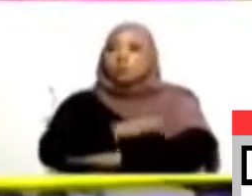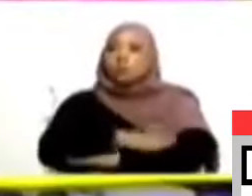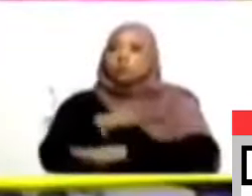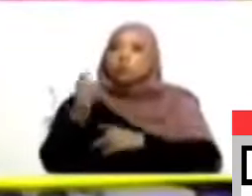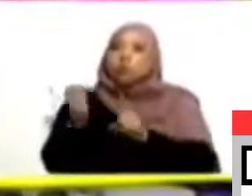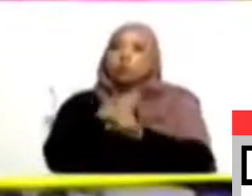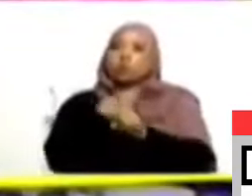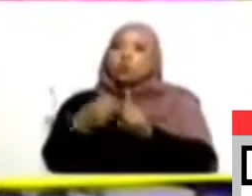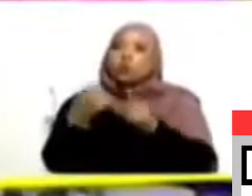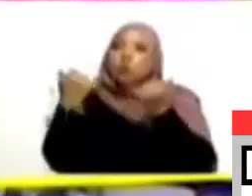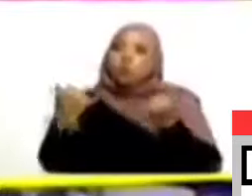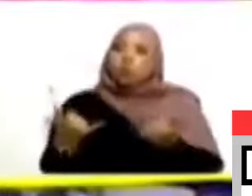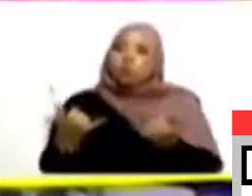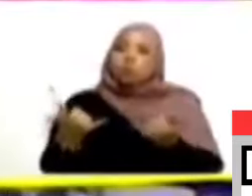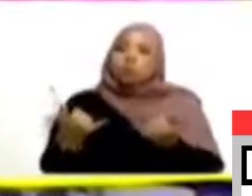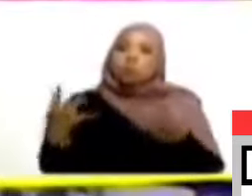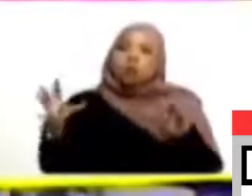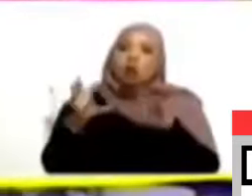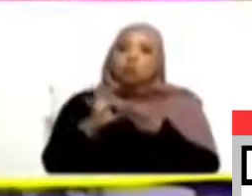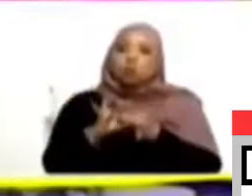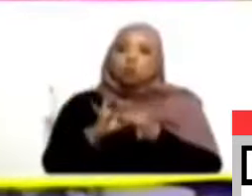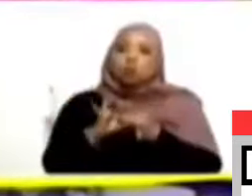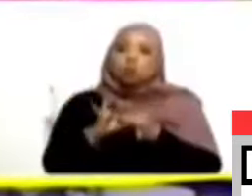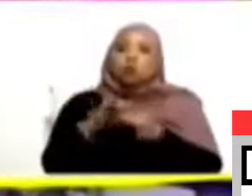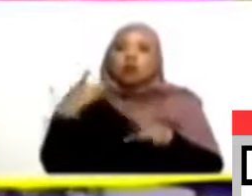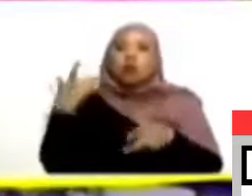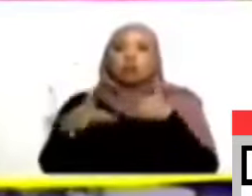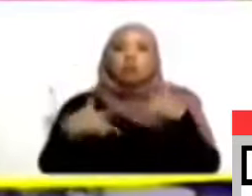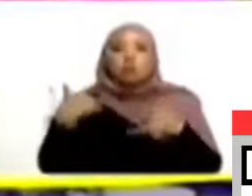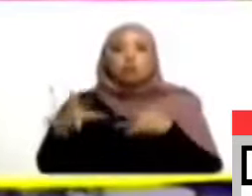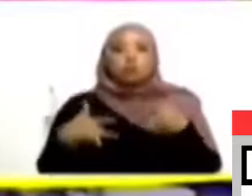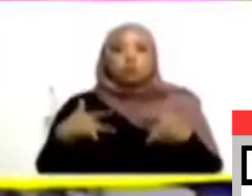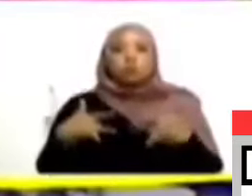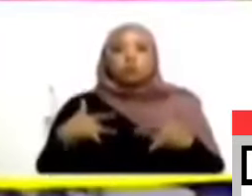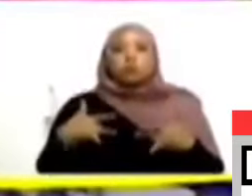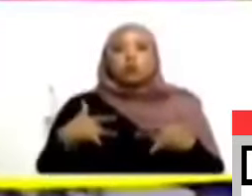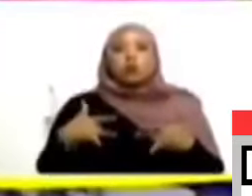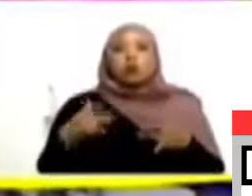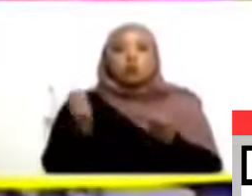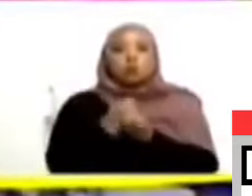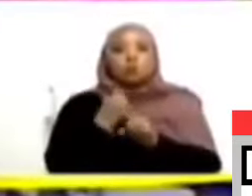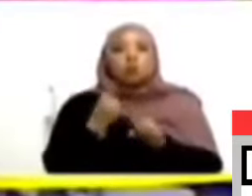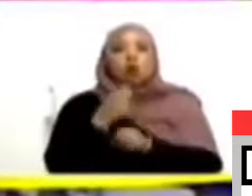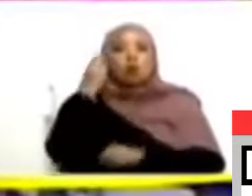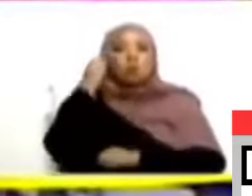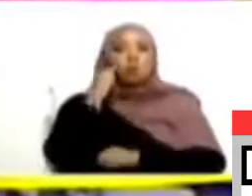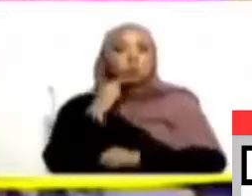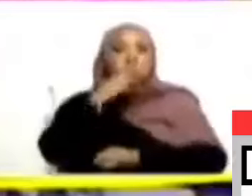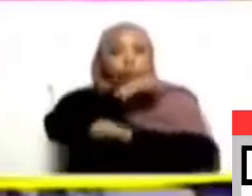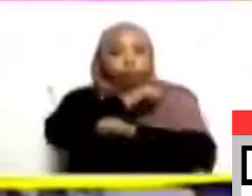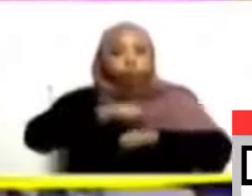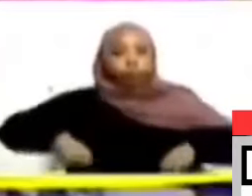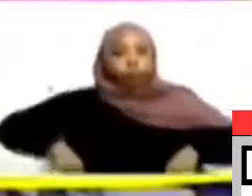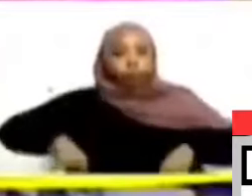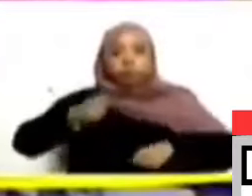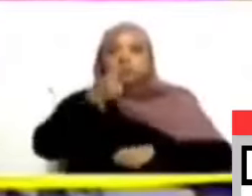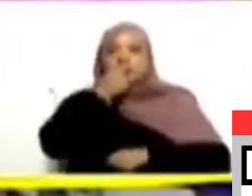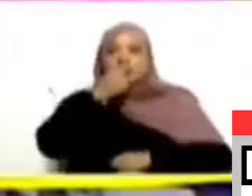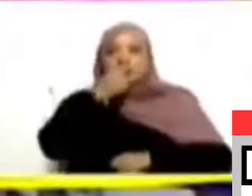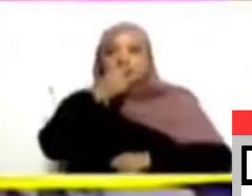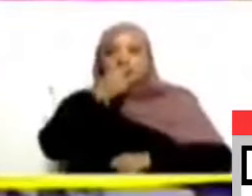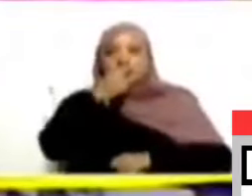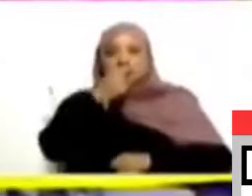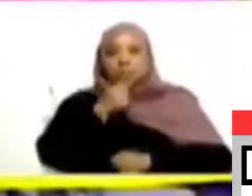combativa de la Fuerza Armada, la unión absoluta y la cohesión de la Fuerza Armada Nacional Bolivariana? Porque su